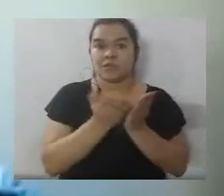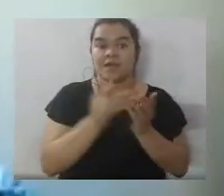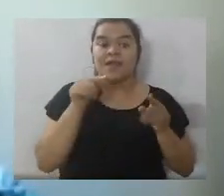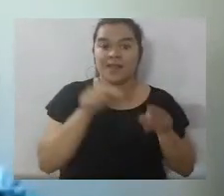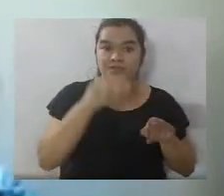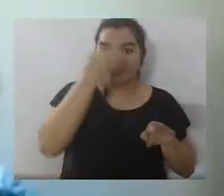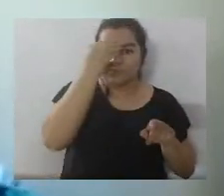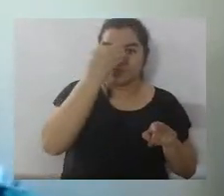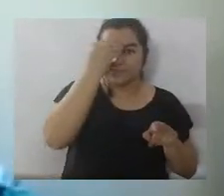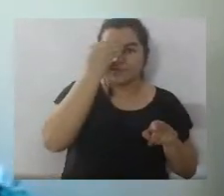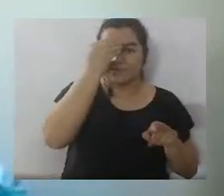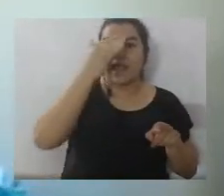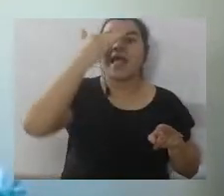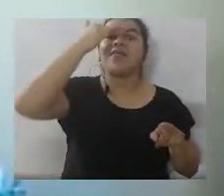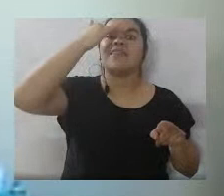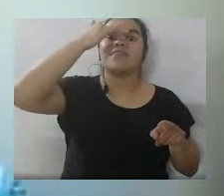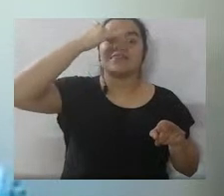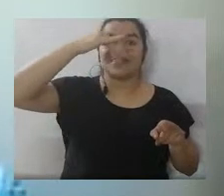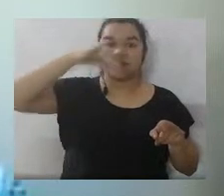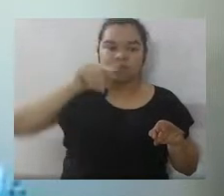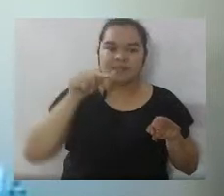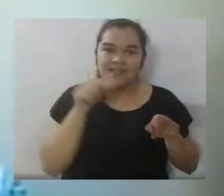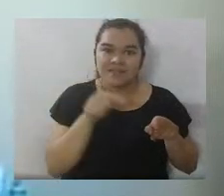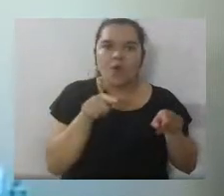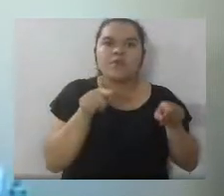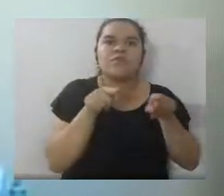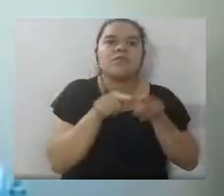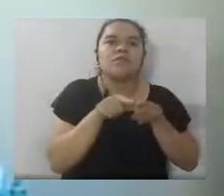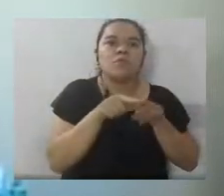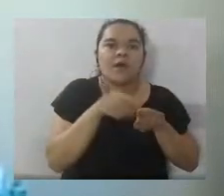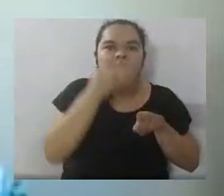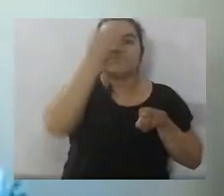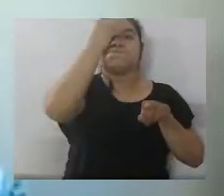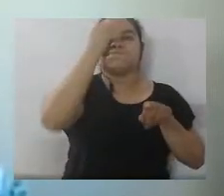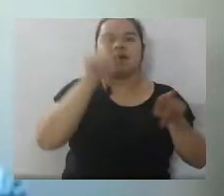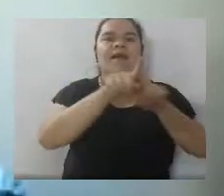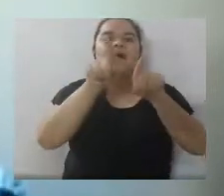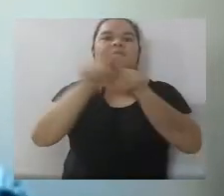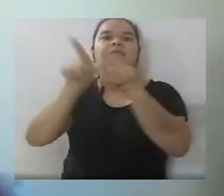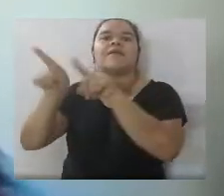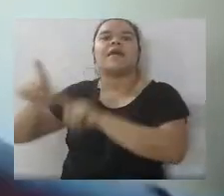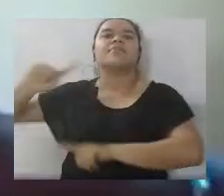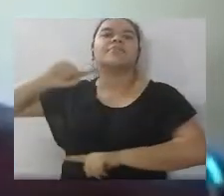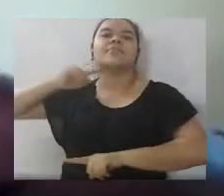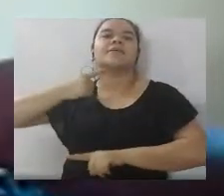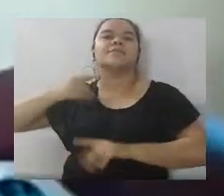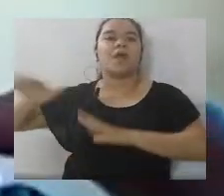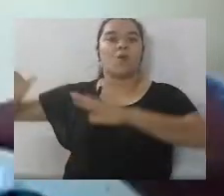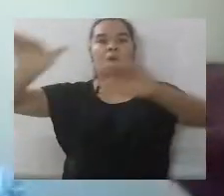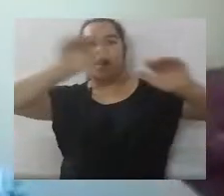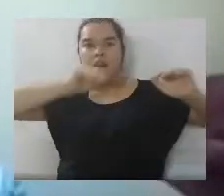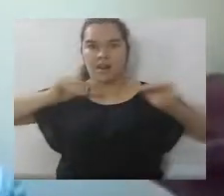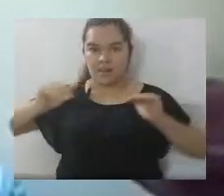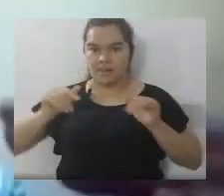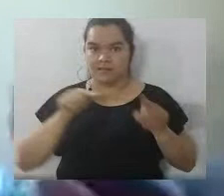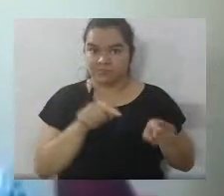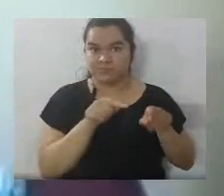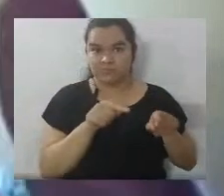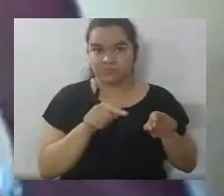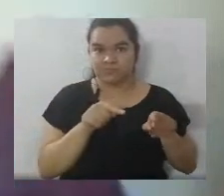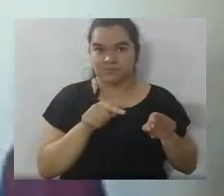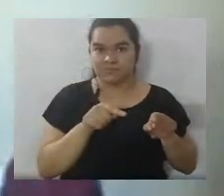a las 13 carreras que posee nuestra unidad académica, y no solamente hablamos de transversalidad en forma